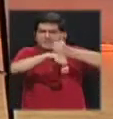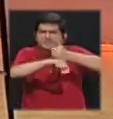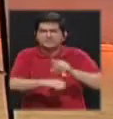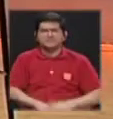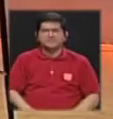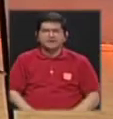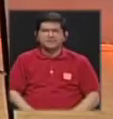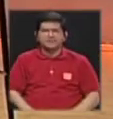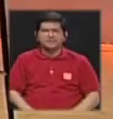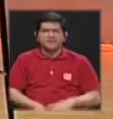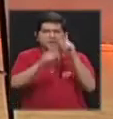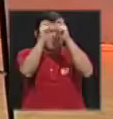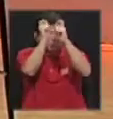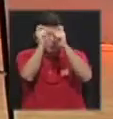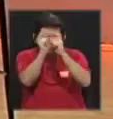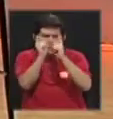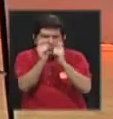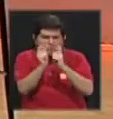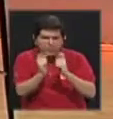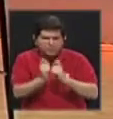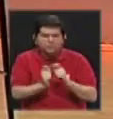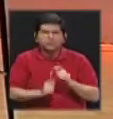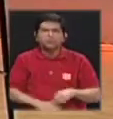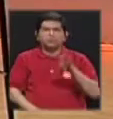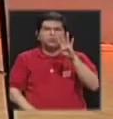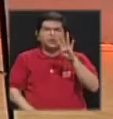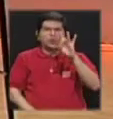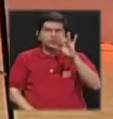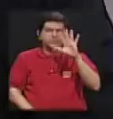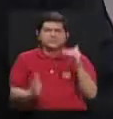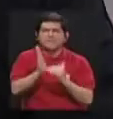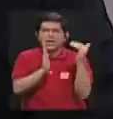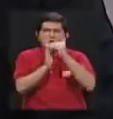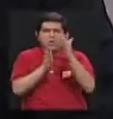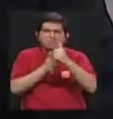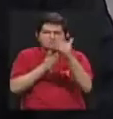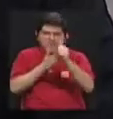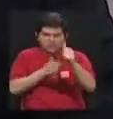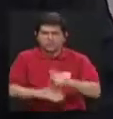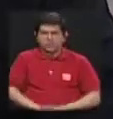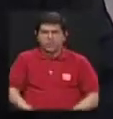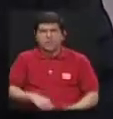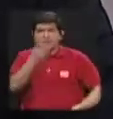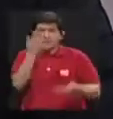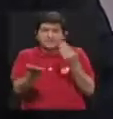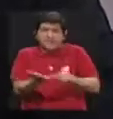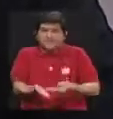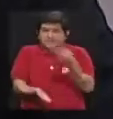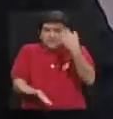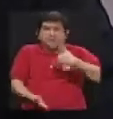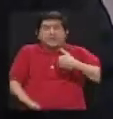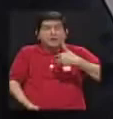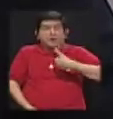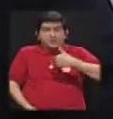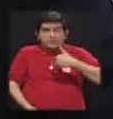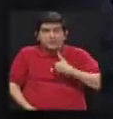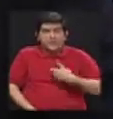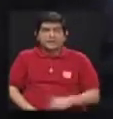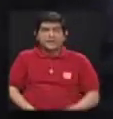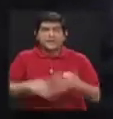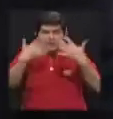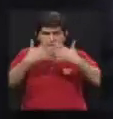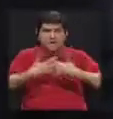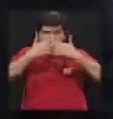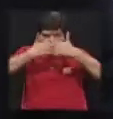cómo se desglosan esos 485 millones de dólares que estaría costando, que estaría utilizando la